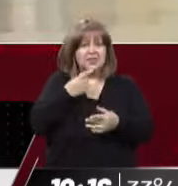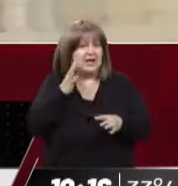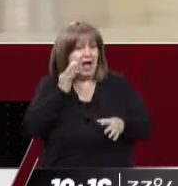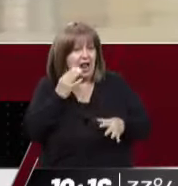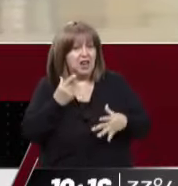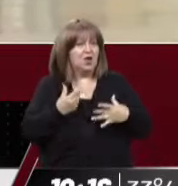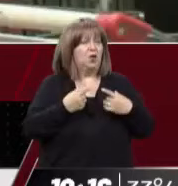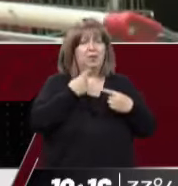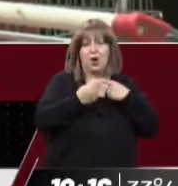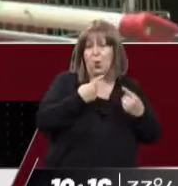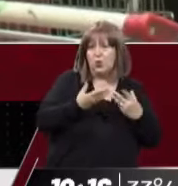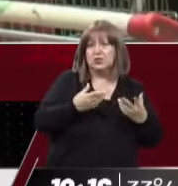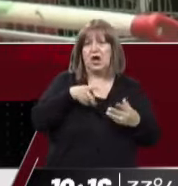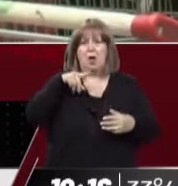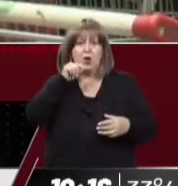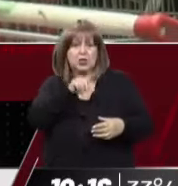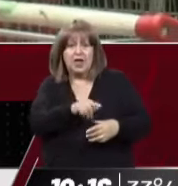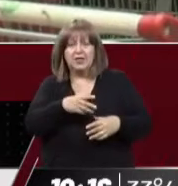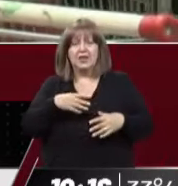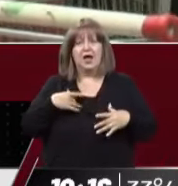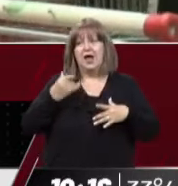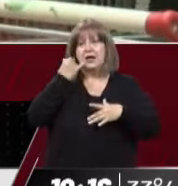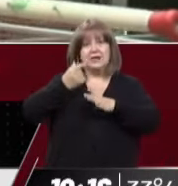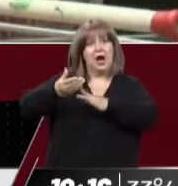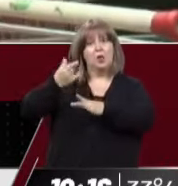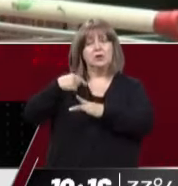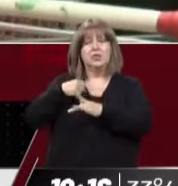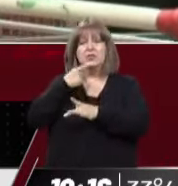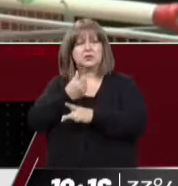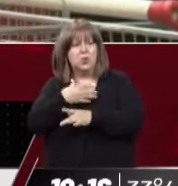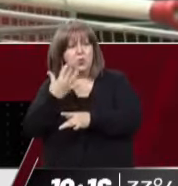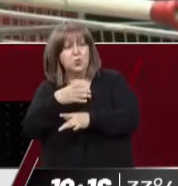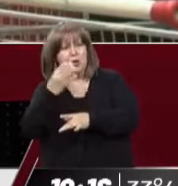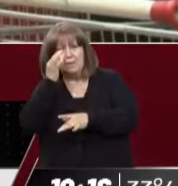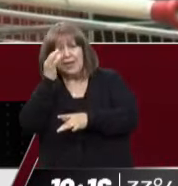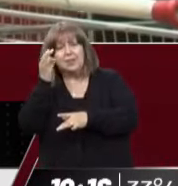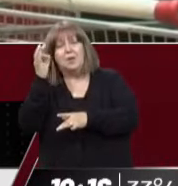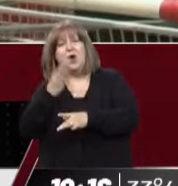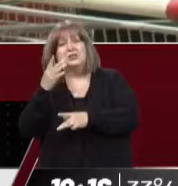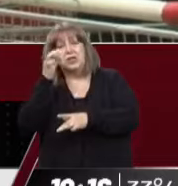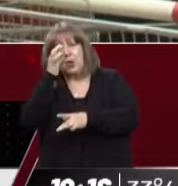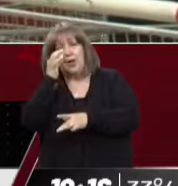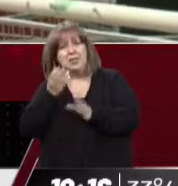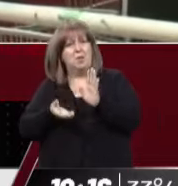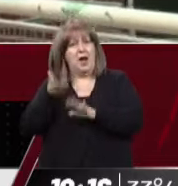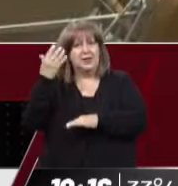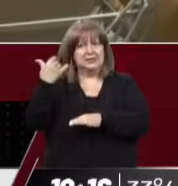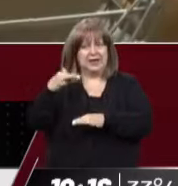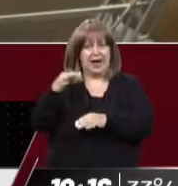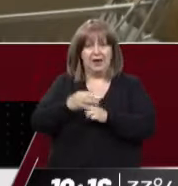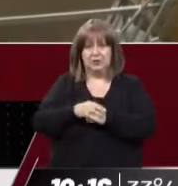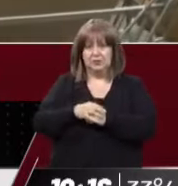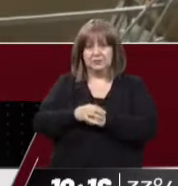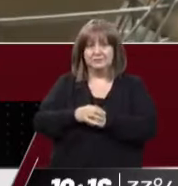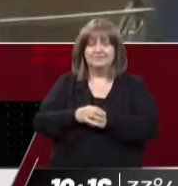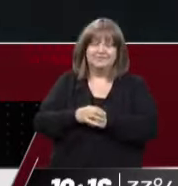¿Hace algún comentario? Una de las señoras que compraba nos decía está el 20% más caro. ¿Se nota eso? Se nota,